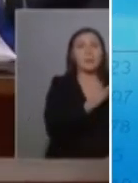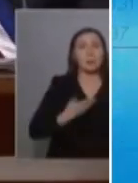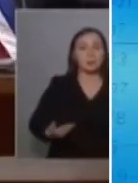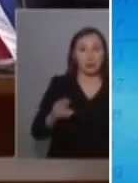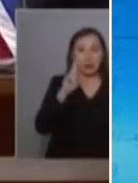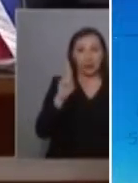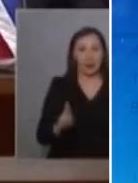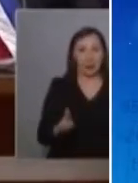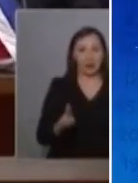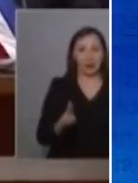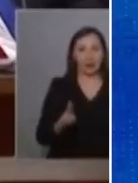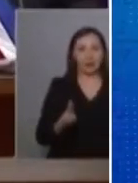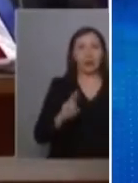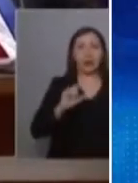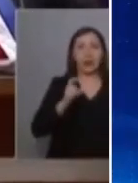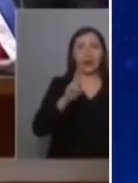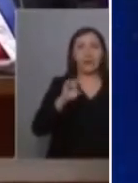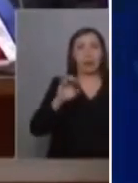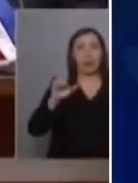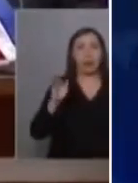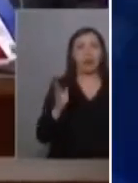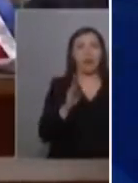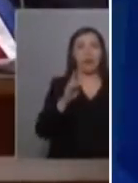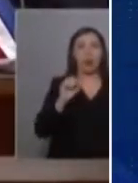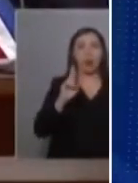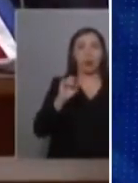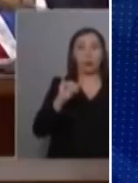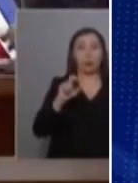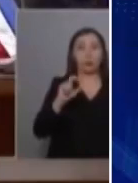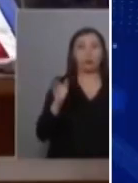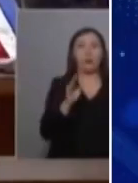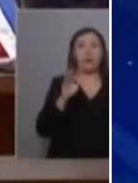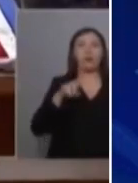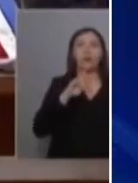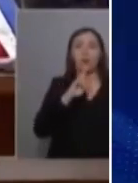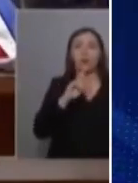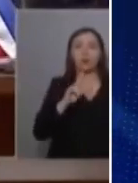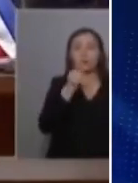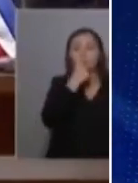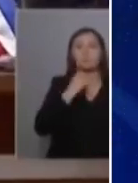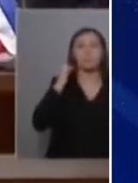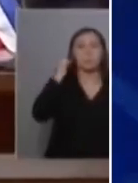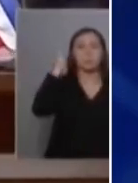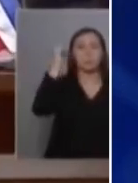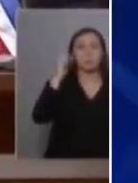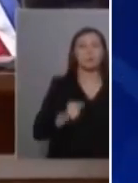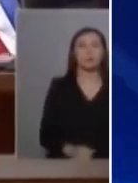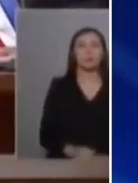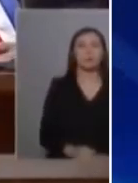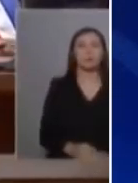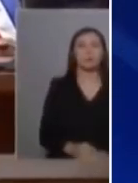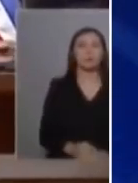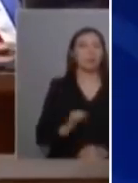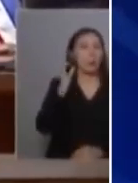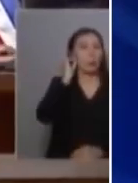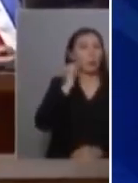José Antonio Kast que no se embriague de triunfalismo y que no cometa el mismo error que habían cometido las izquierdas